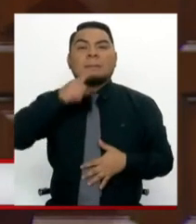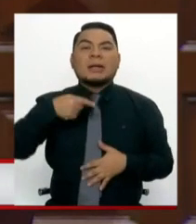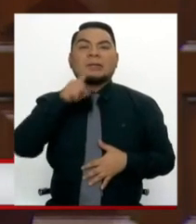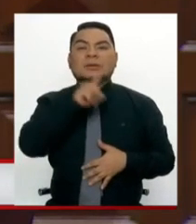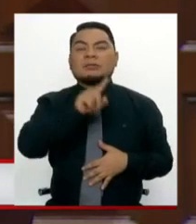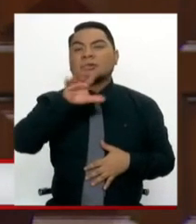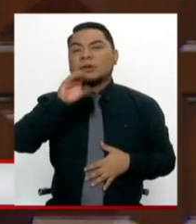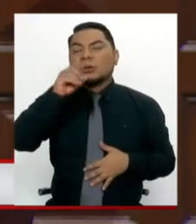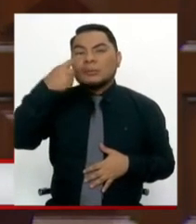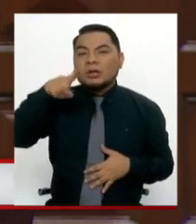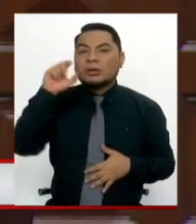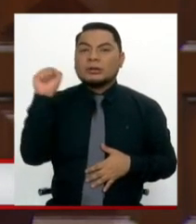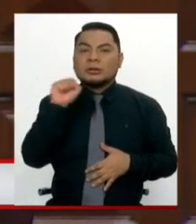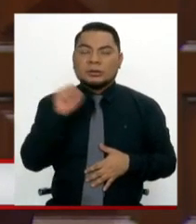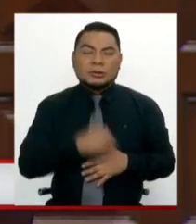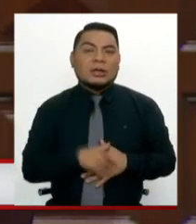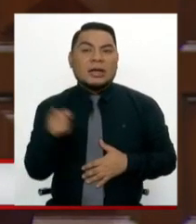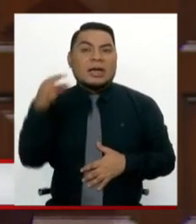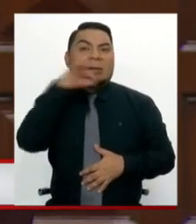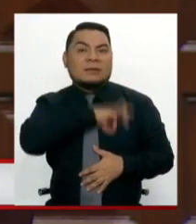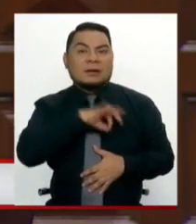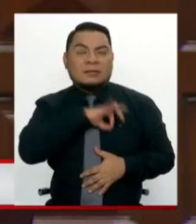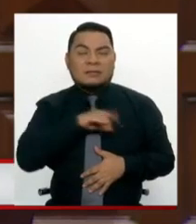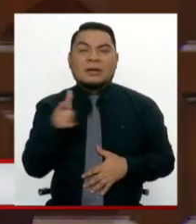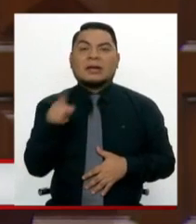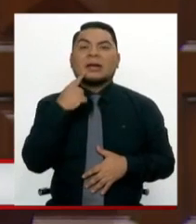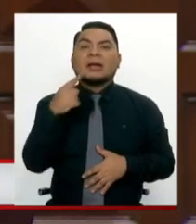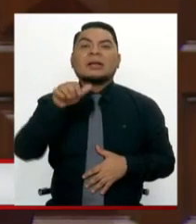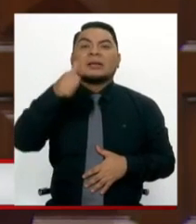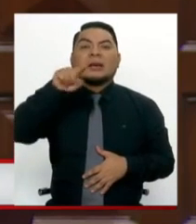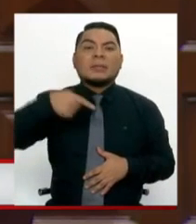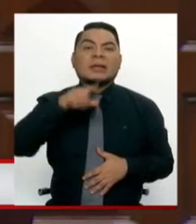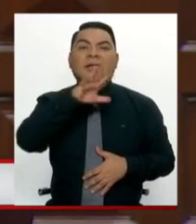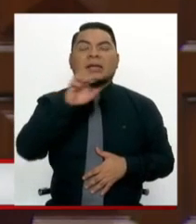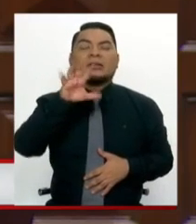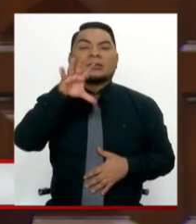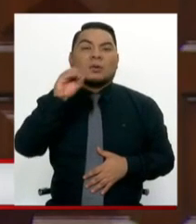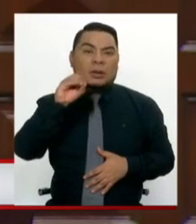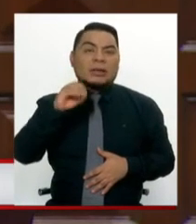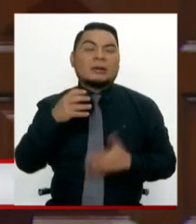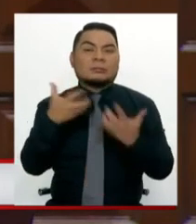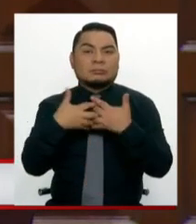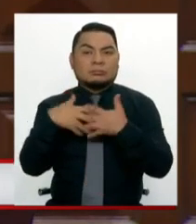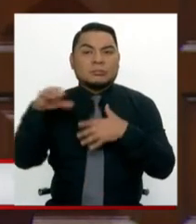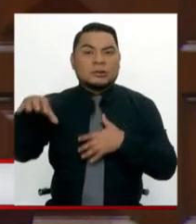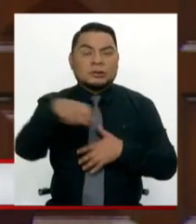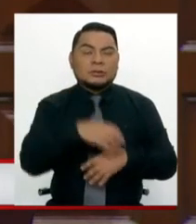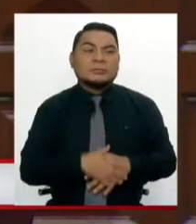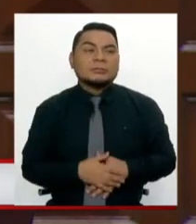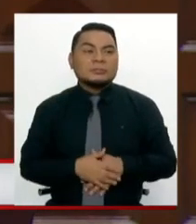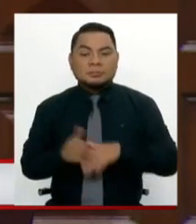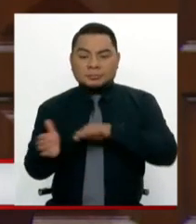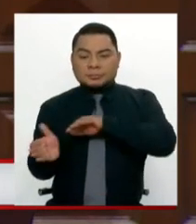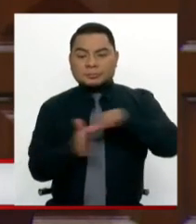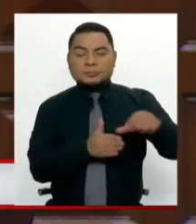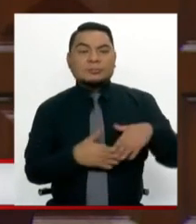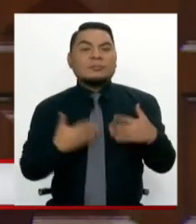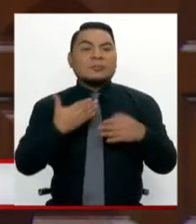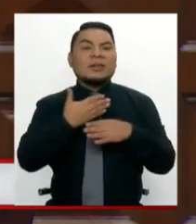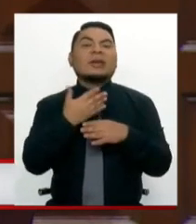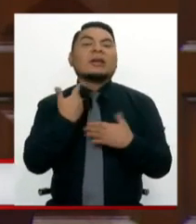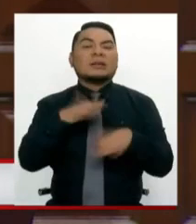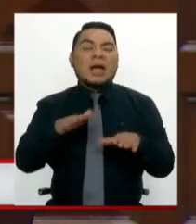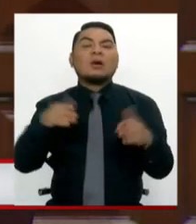1.150 millones de soles en beneficio de 1.550 MIPES. Se creó el Fondo de